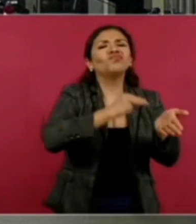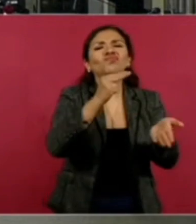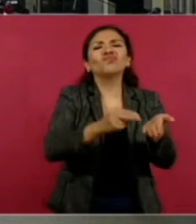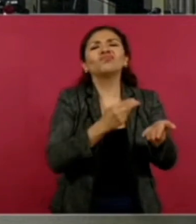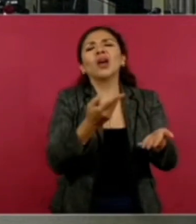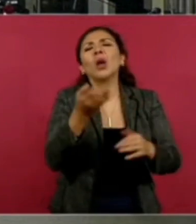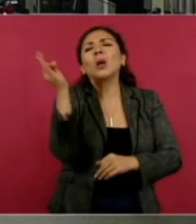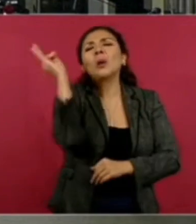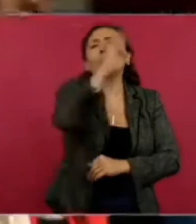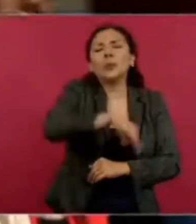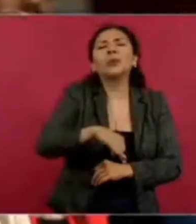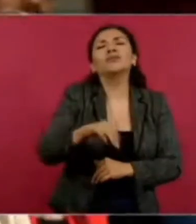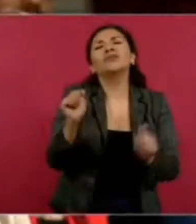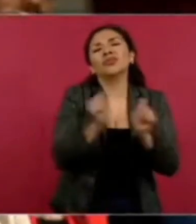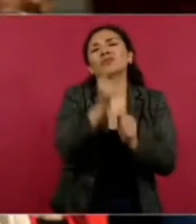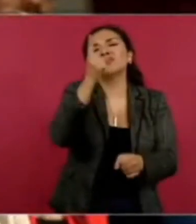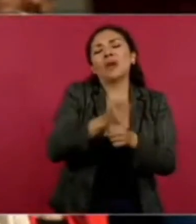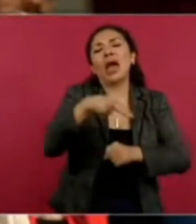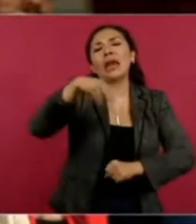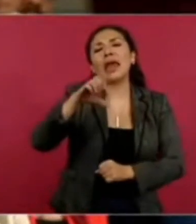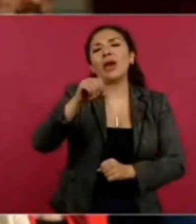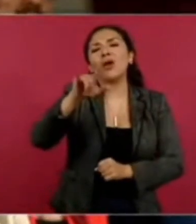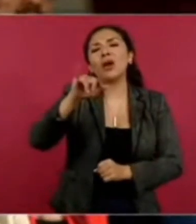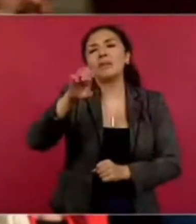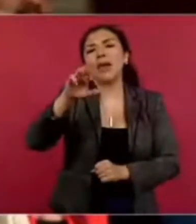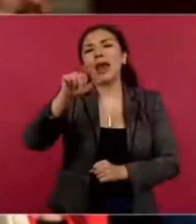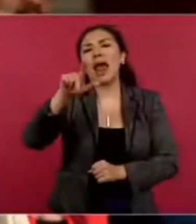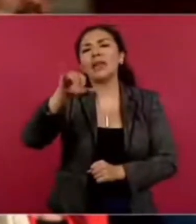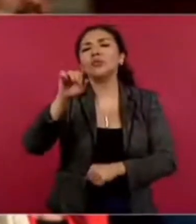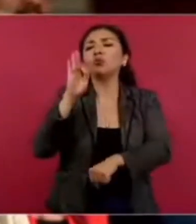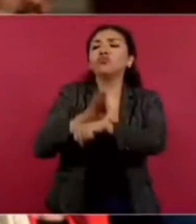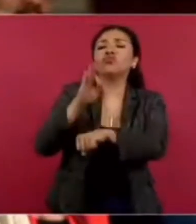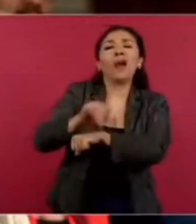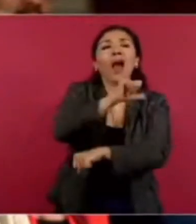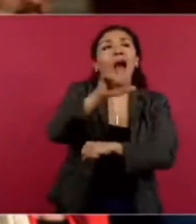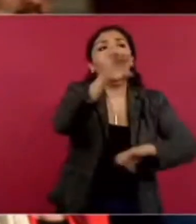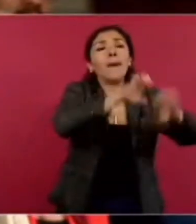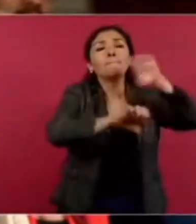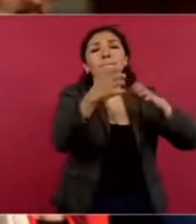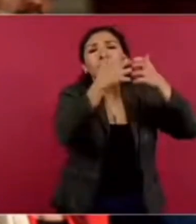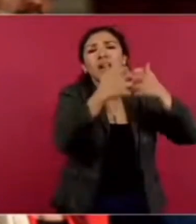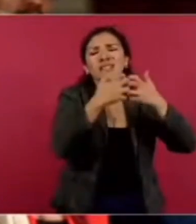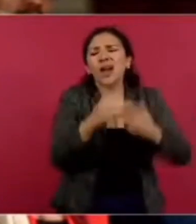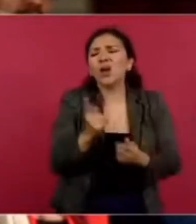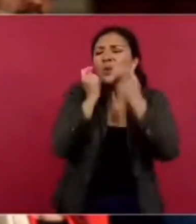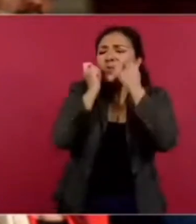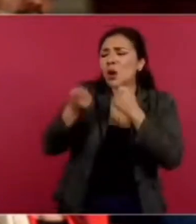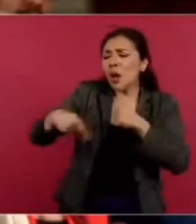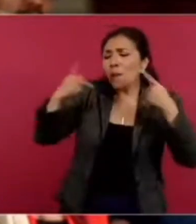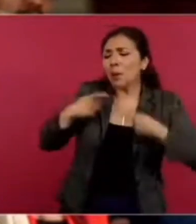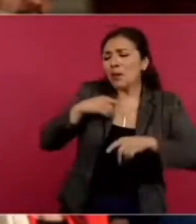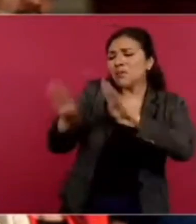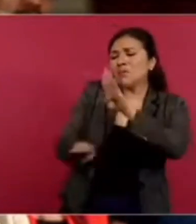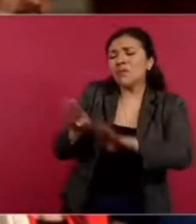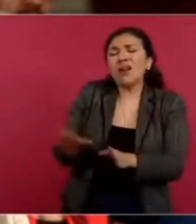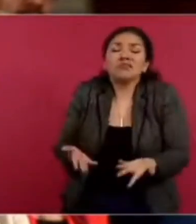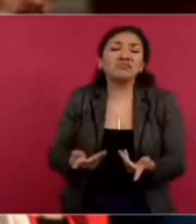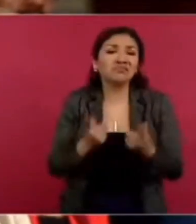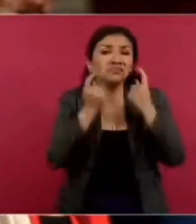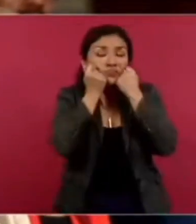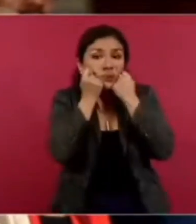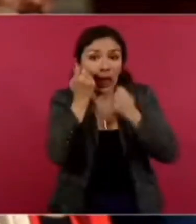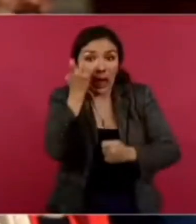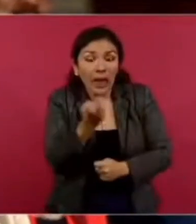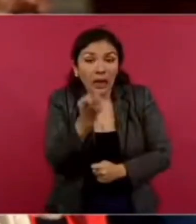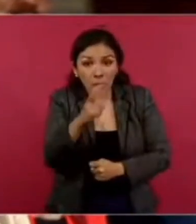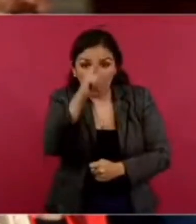neoliberalismo privilegió los negocios industriales a costa de la vida de las personas y significa la